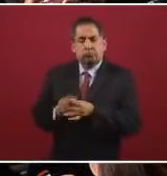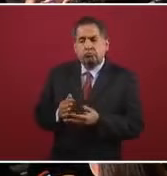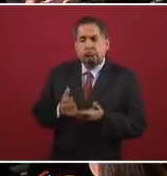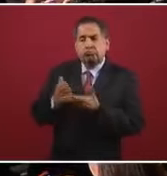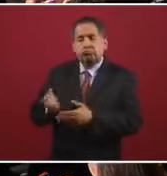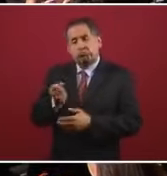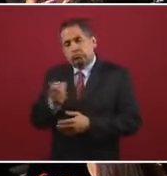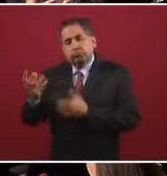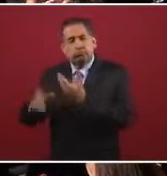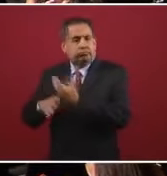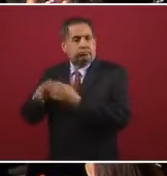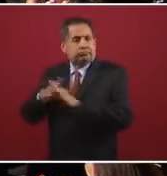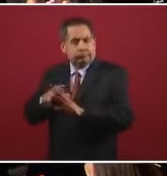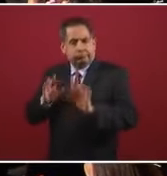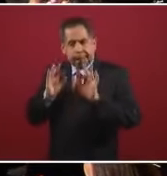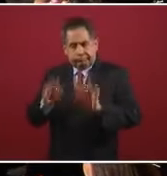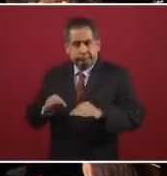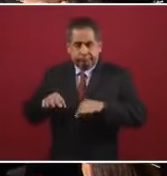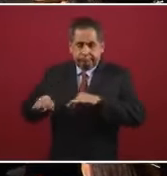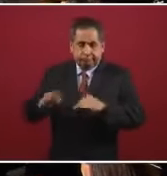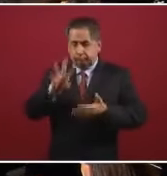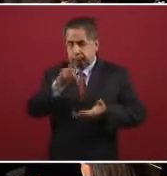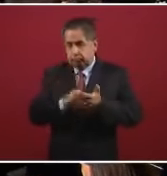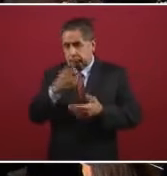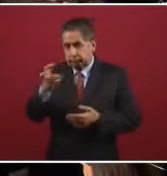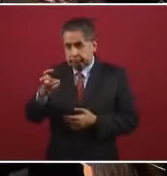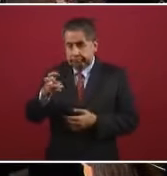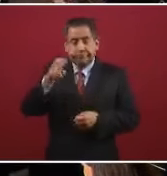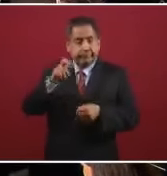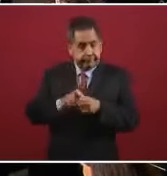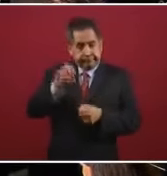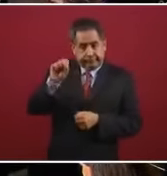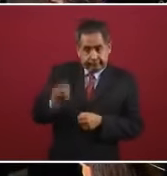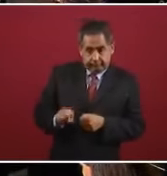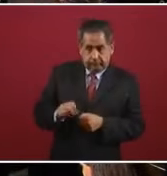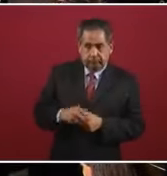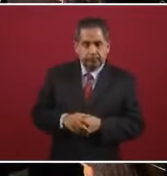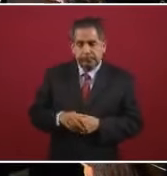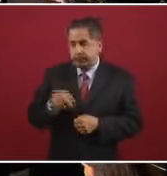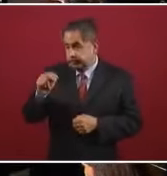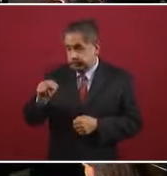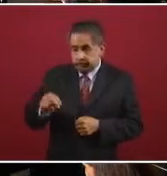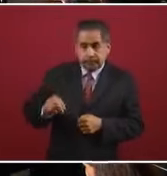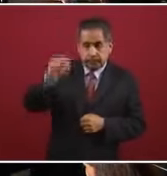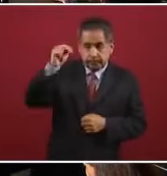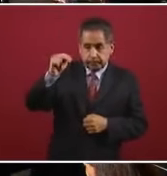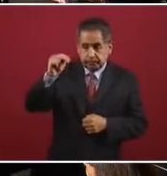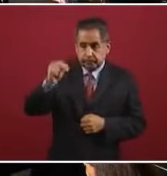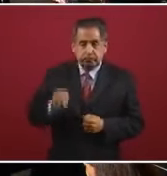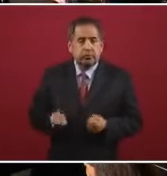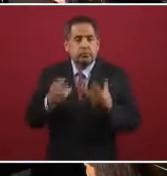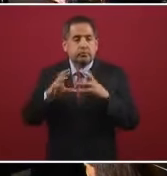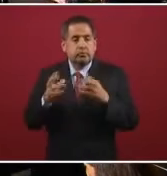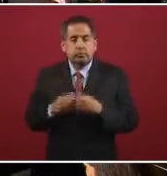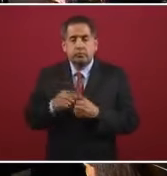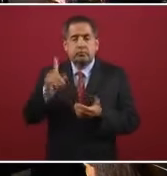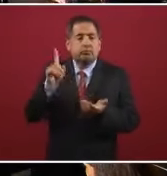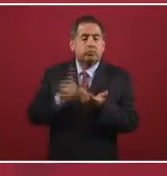muchos migrantes. Entonces están trabajando 4.300 en el sur. En el norte están trabajando